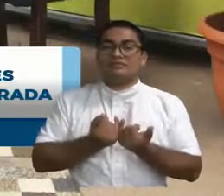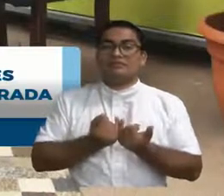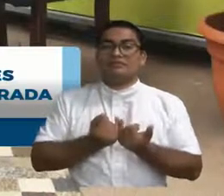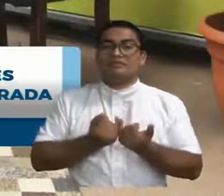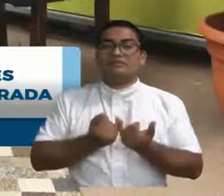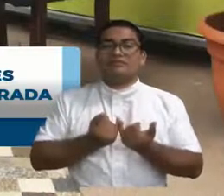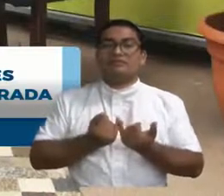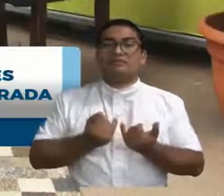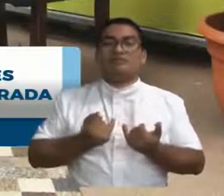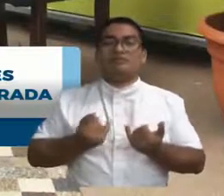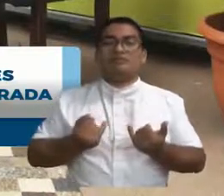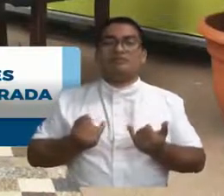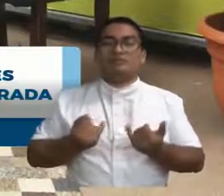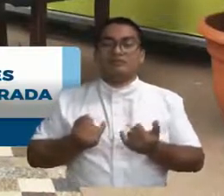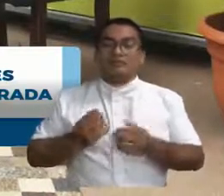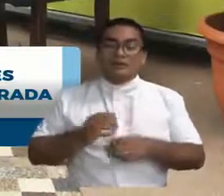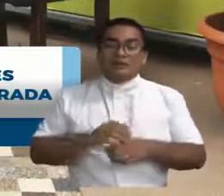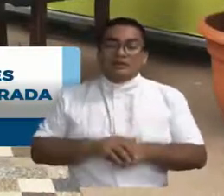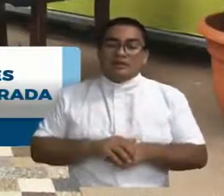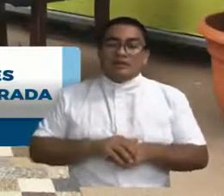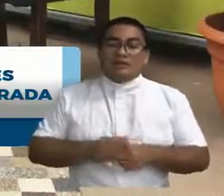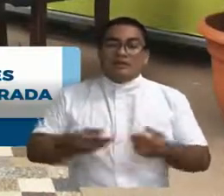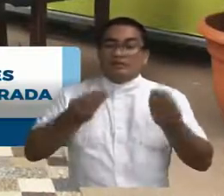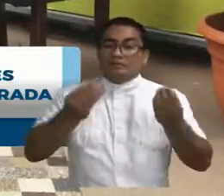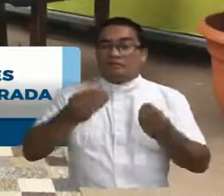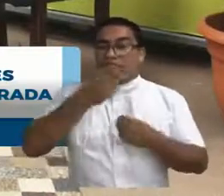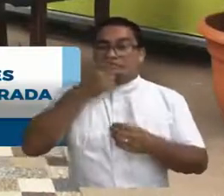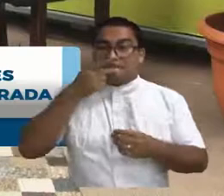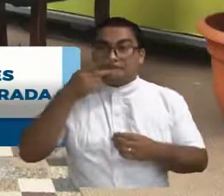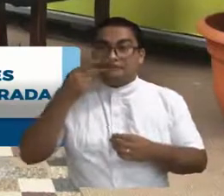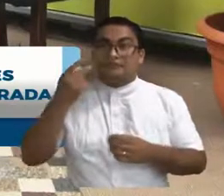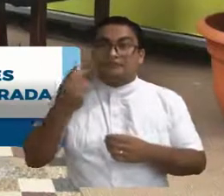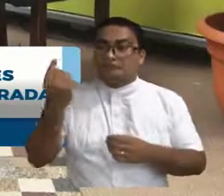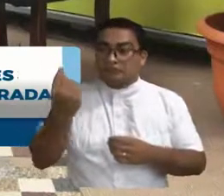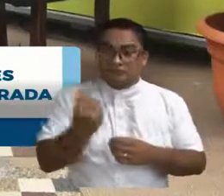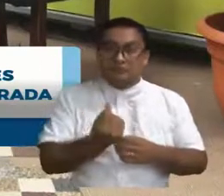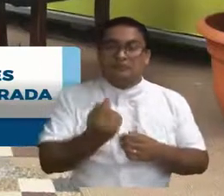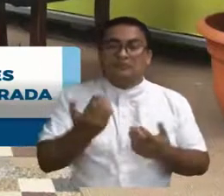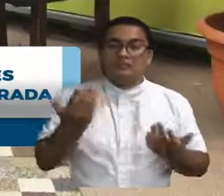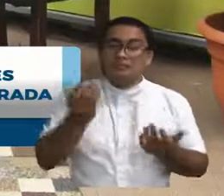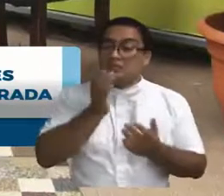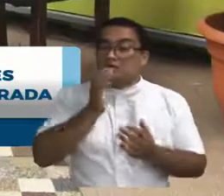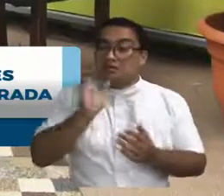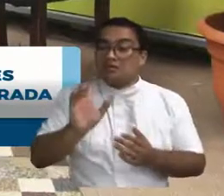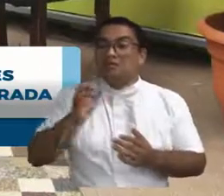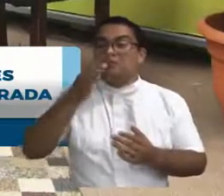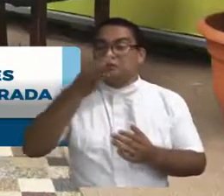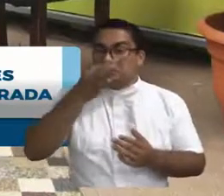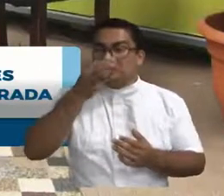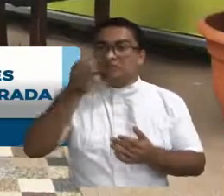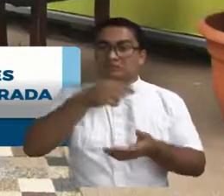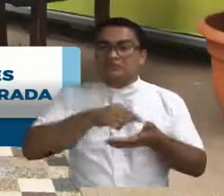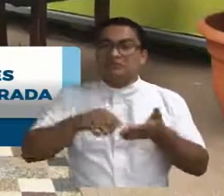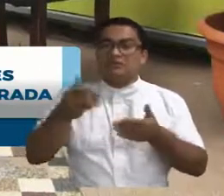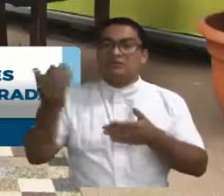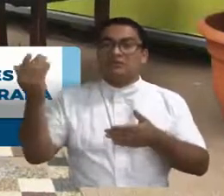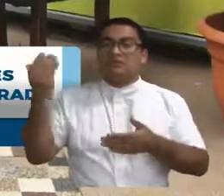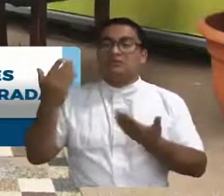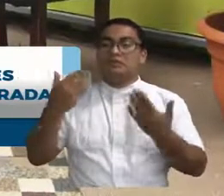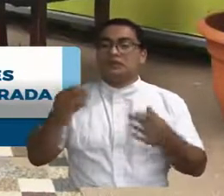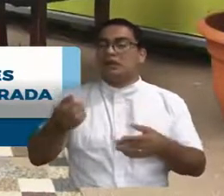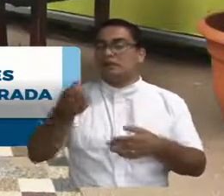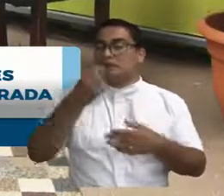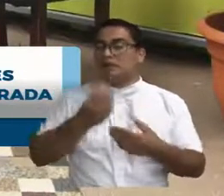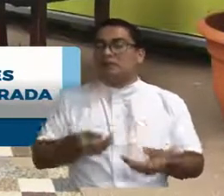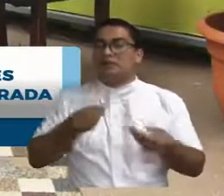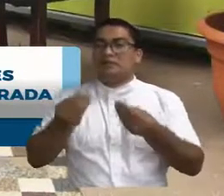consulta en general, yo tengo muchos papás que llegan y me dicen, es que tuvo gripe la semana pasada, y fíjese que le di ya amoxicilina,